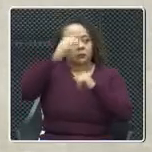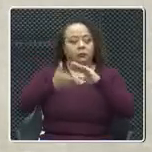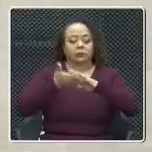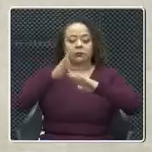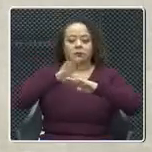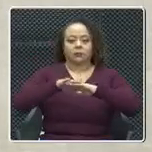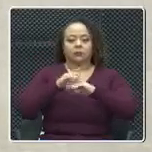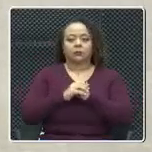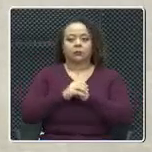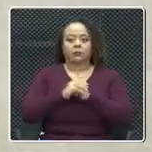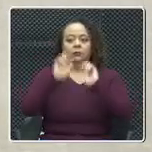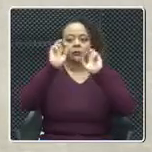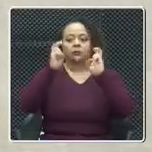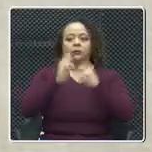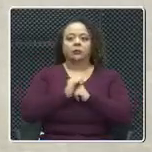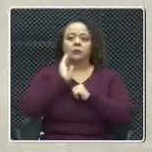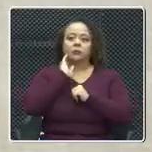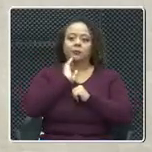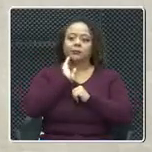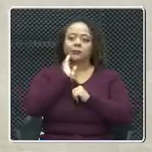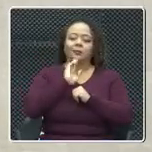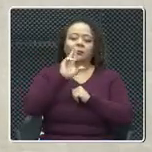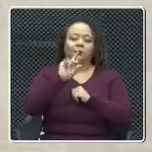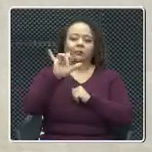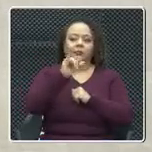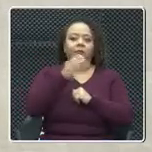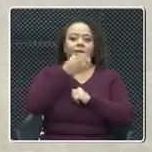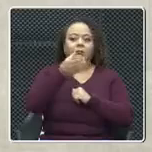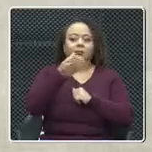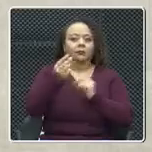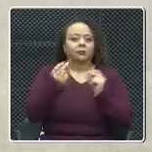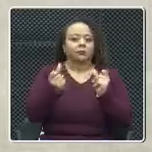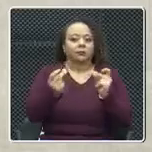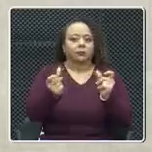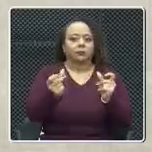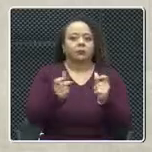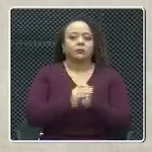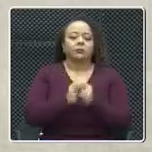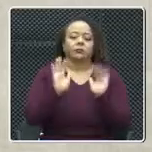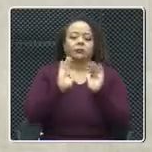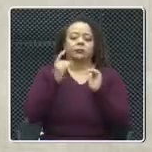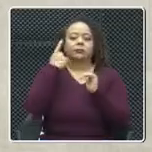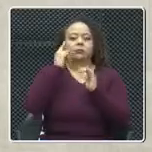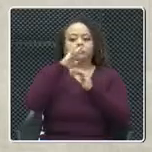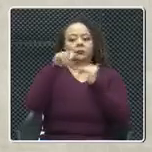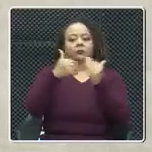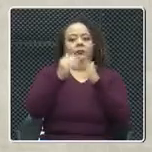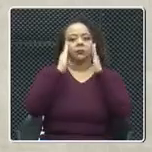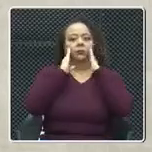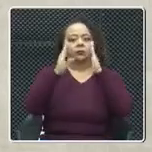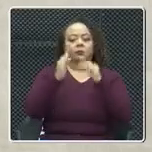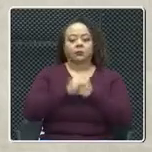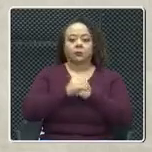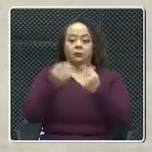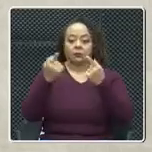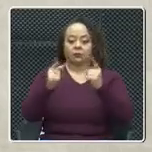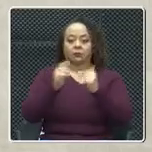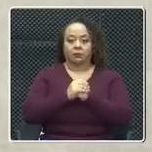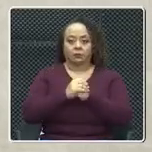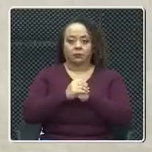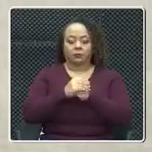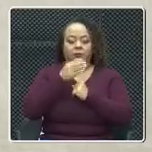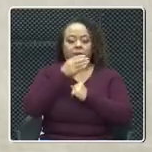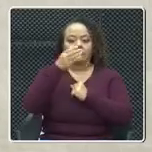experto, ¿verdad? Uh-huh. En el tema. O sea, no es como que la recomendación es a la ligera. Claro. A raíz de lo que se ha abordado en el caso, se van a